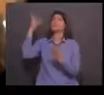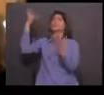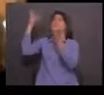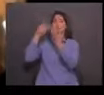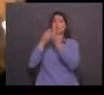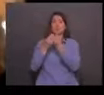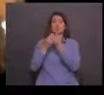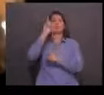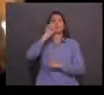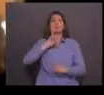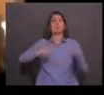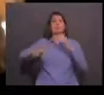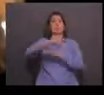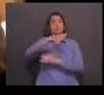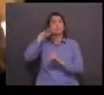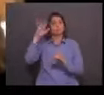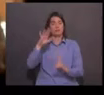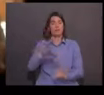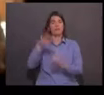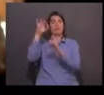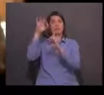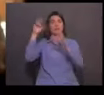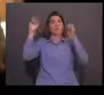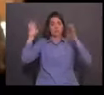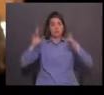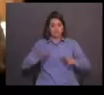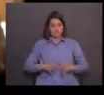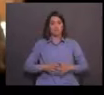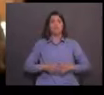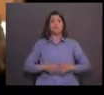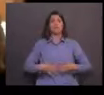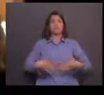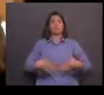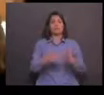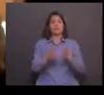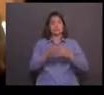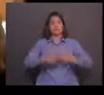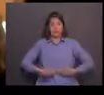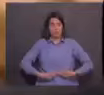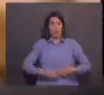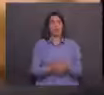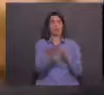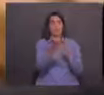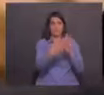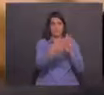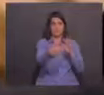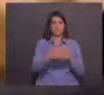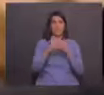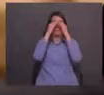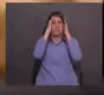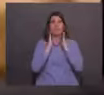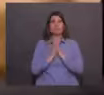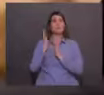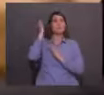contigo. Bendita tú eres entre todas las mujeres. Y bendito sea el fruto de tu vientre, Jesús. Santa María,